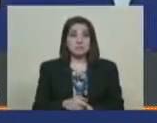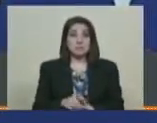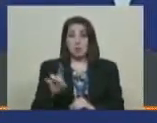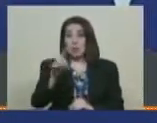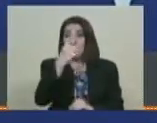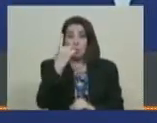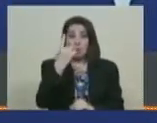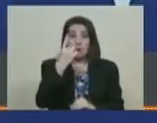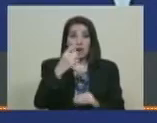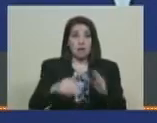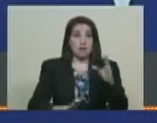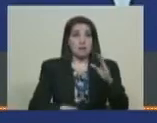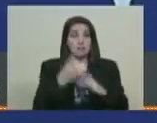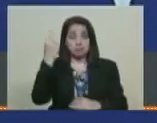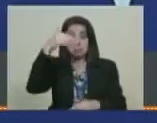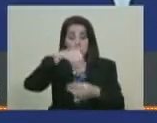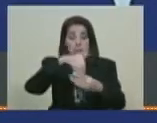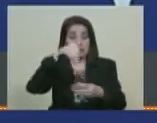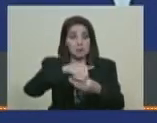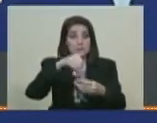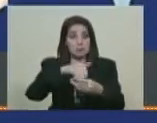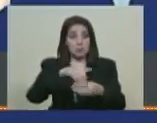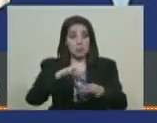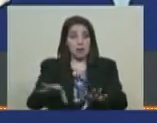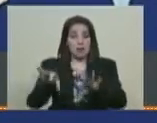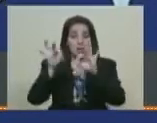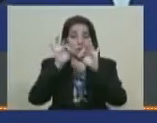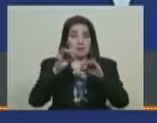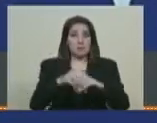elección para elegir